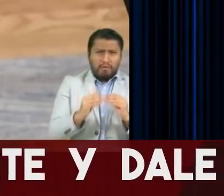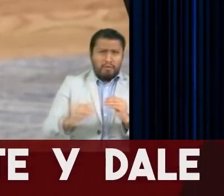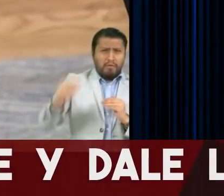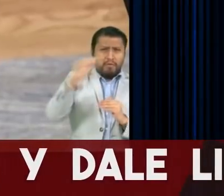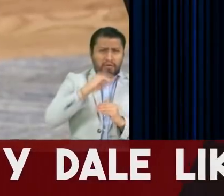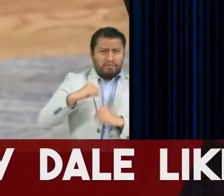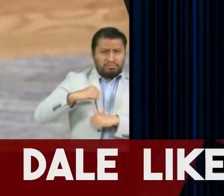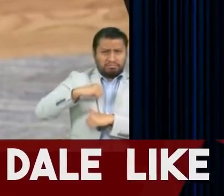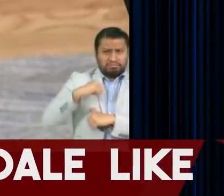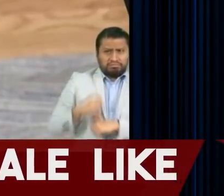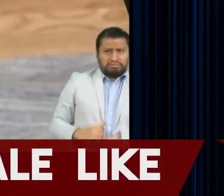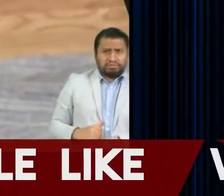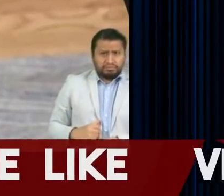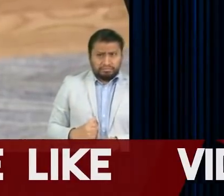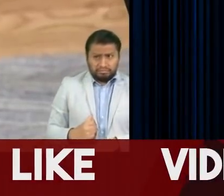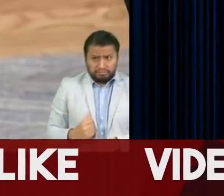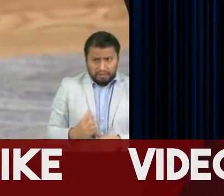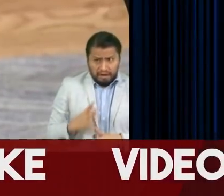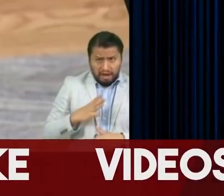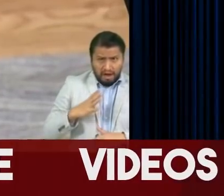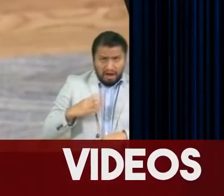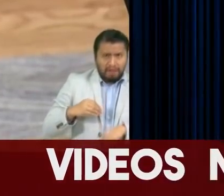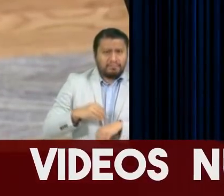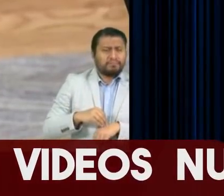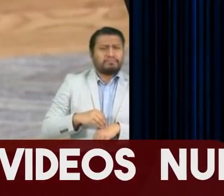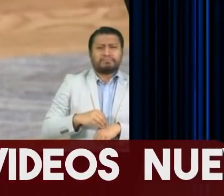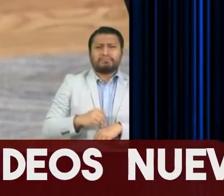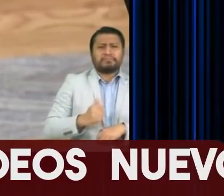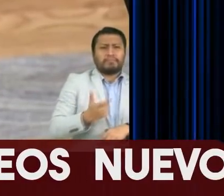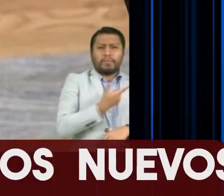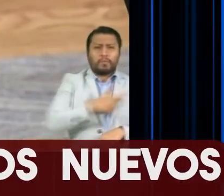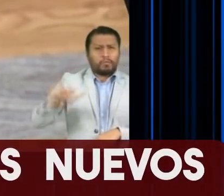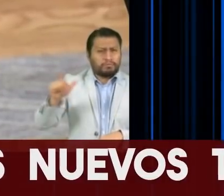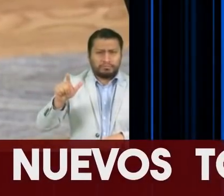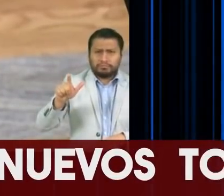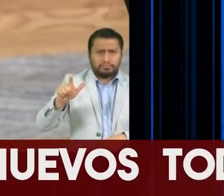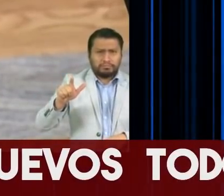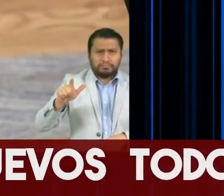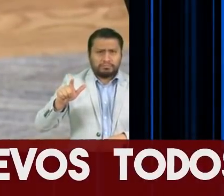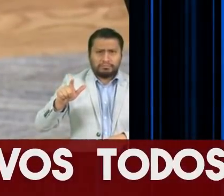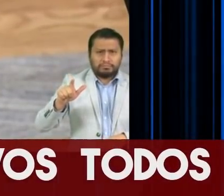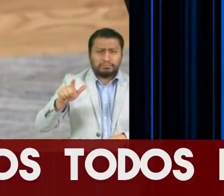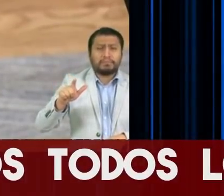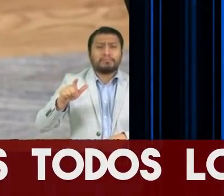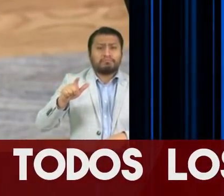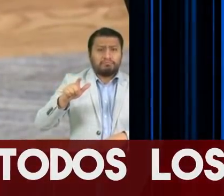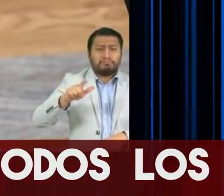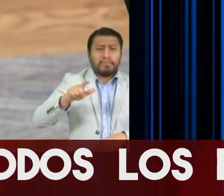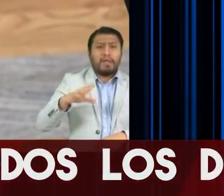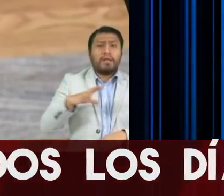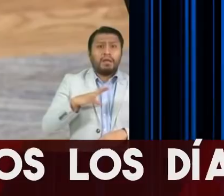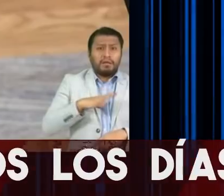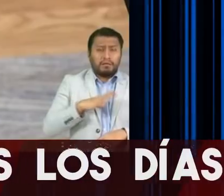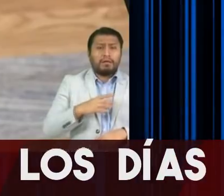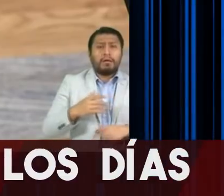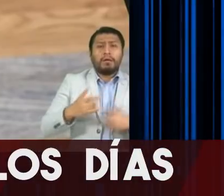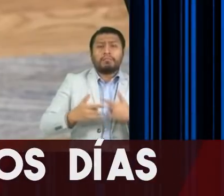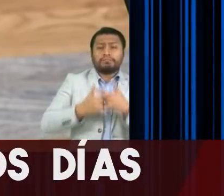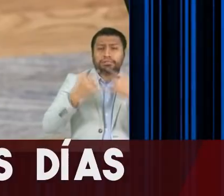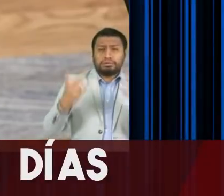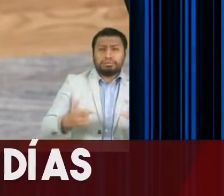superior e imperar sobre su soberanía. El Tribunal de la Historia